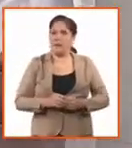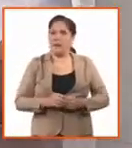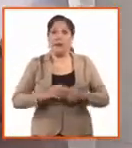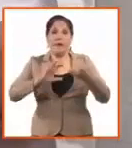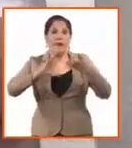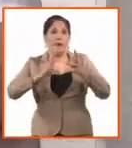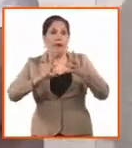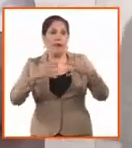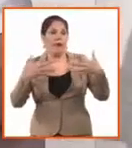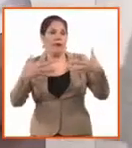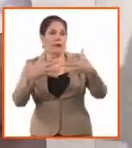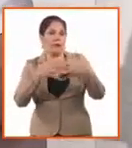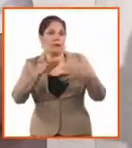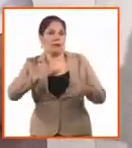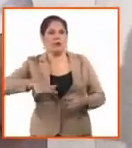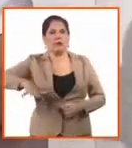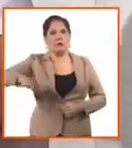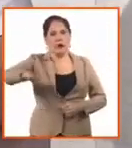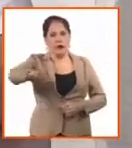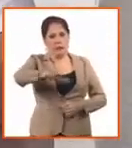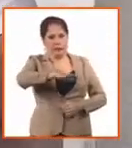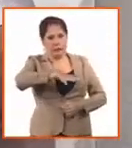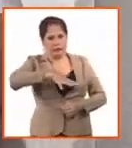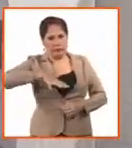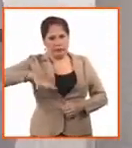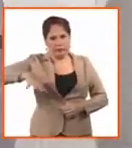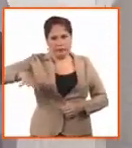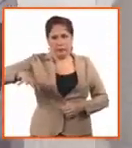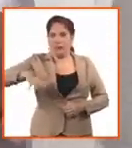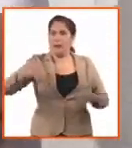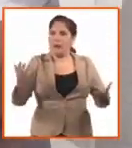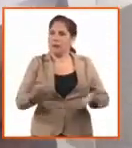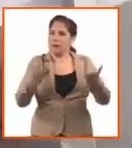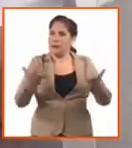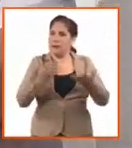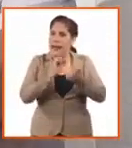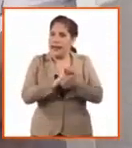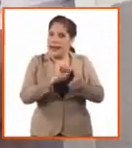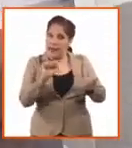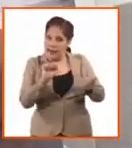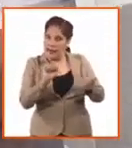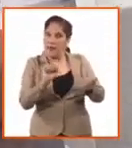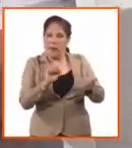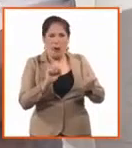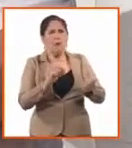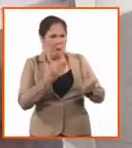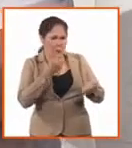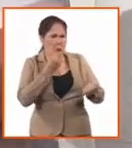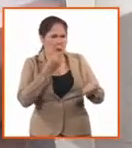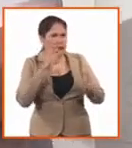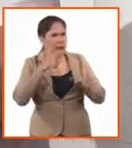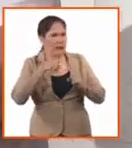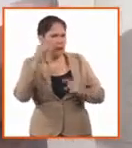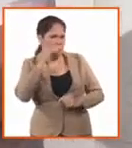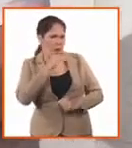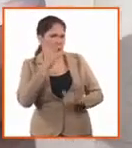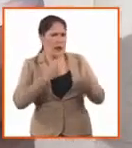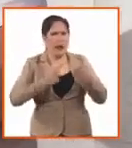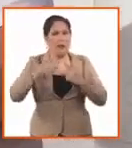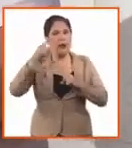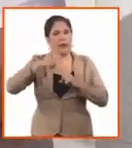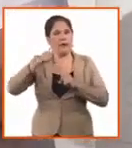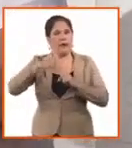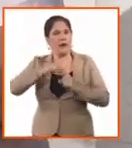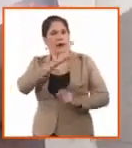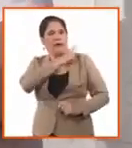sistema de relaciones sociales y propicia la emancipación podemos beber de tecnologías incluso hasta de técnicas